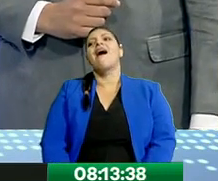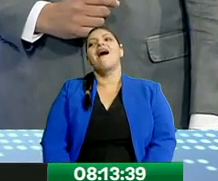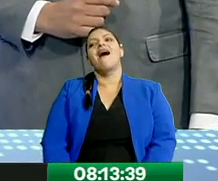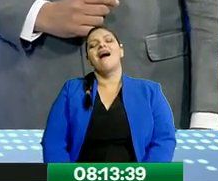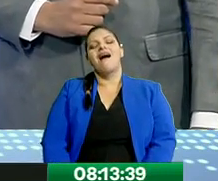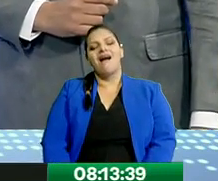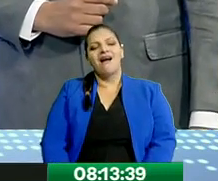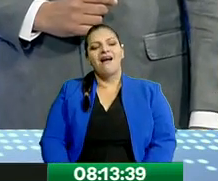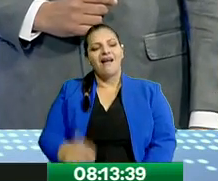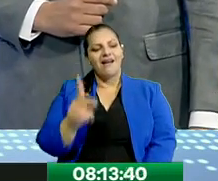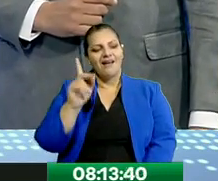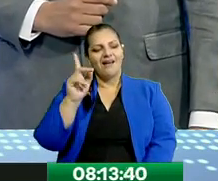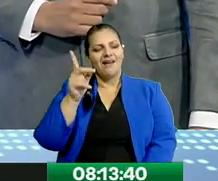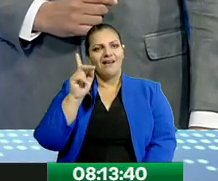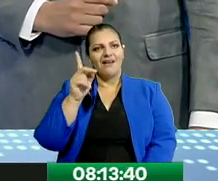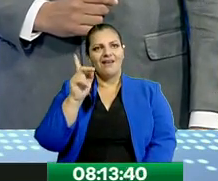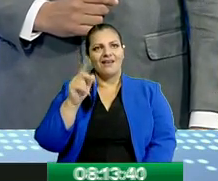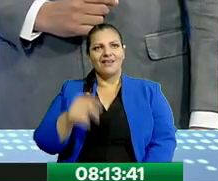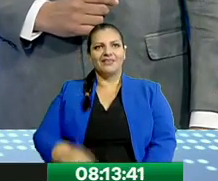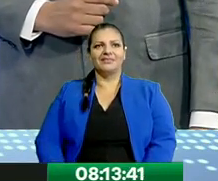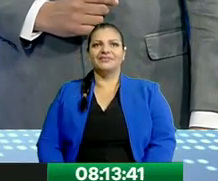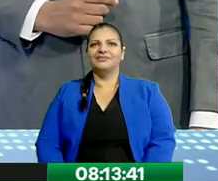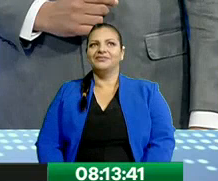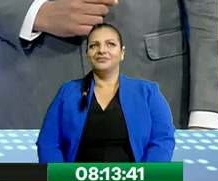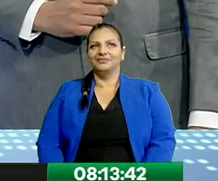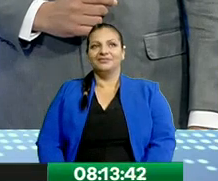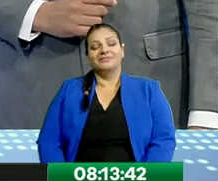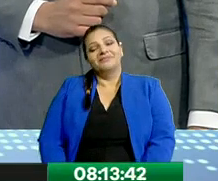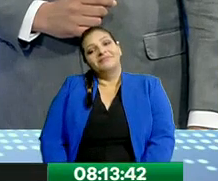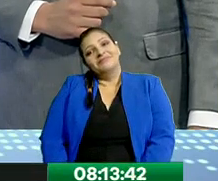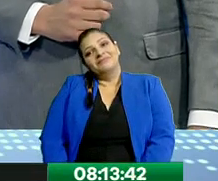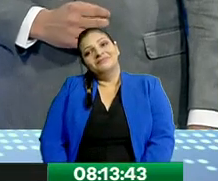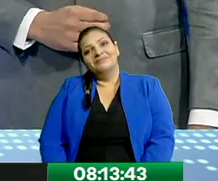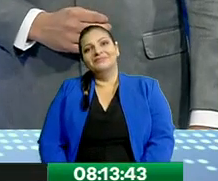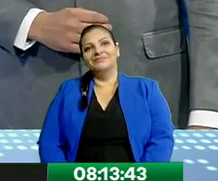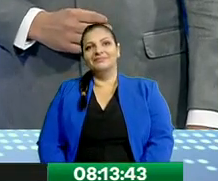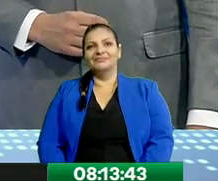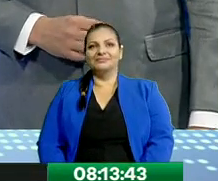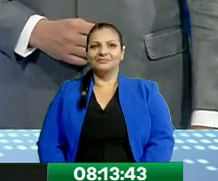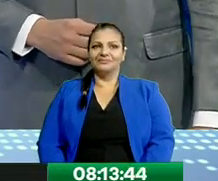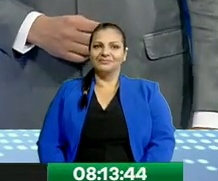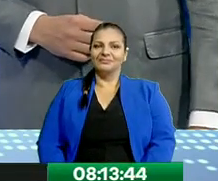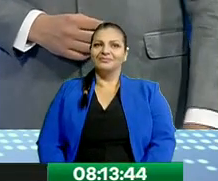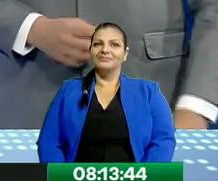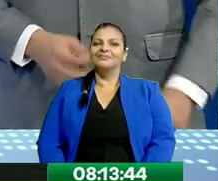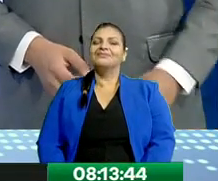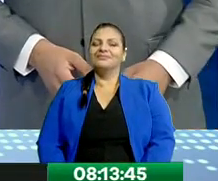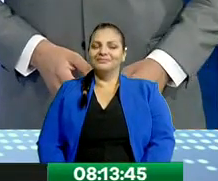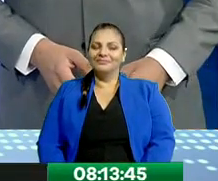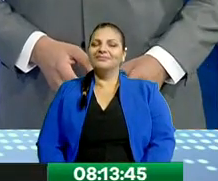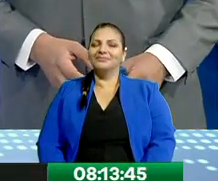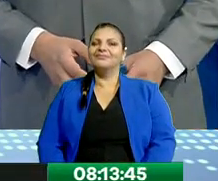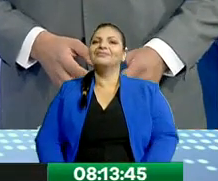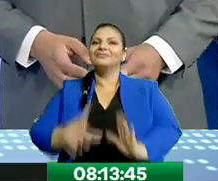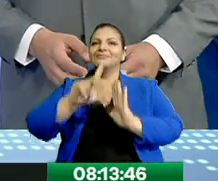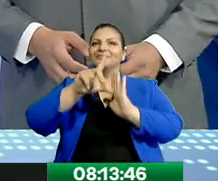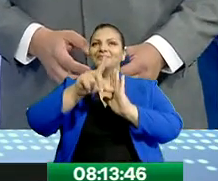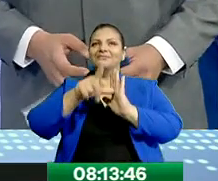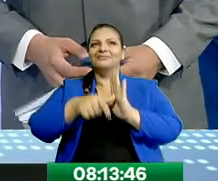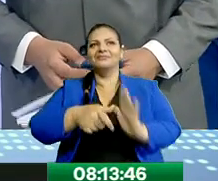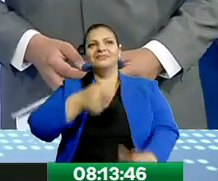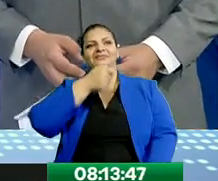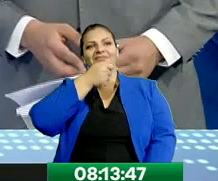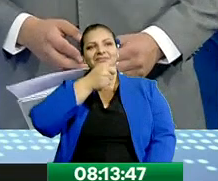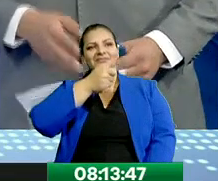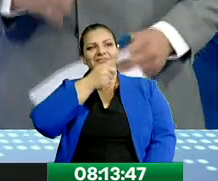aquello. Perfecto. Tocayo, ahí estamos entonces. Perfecto. Más adelante volveremos a estar contigo, mi querido